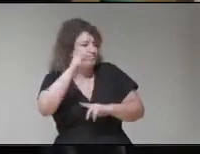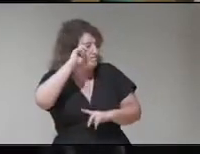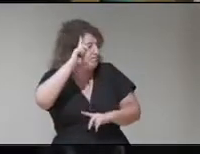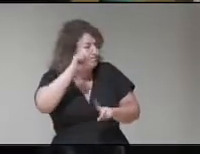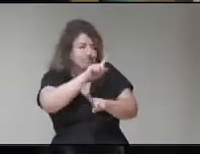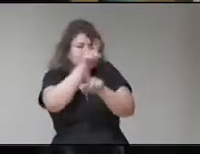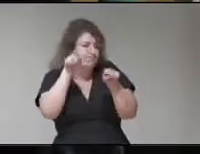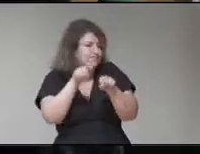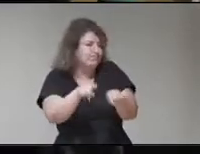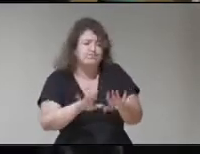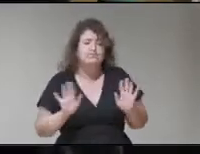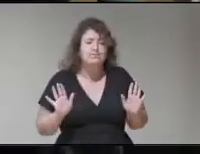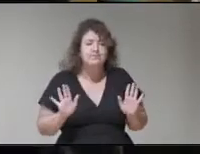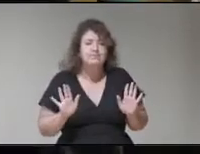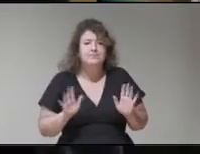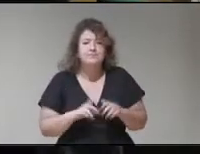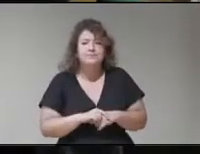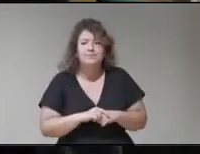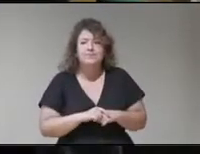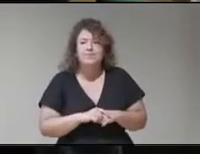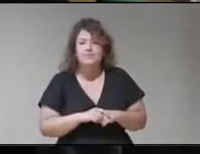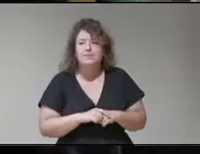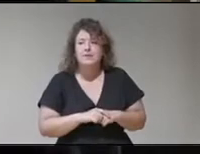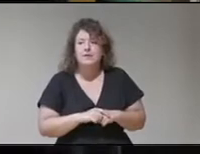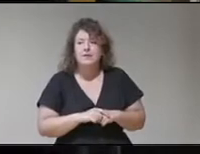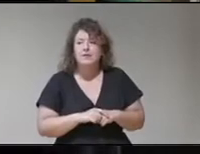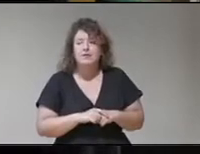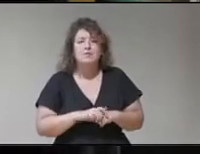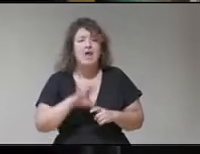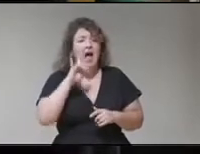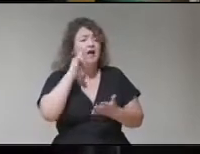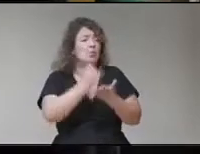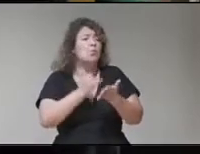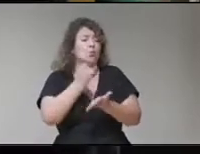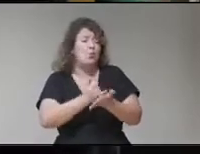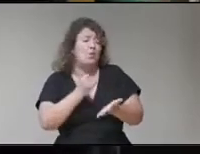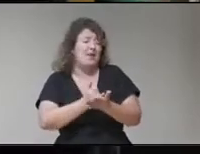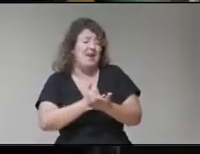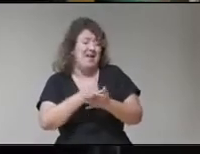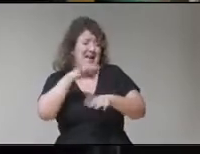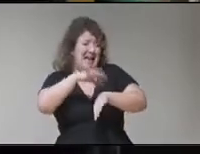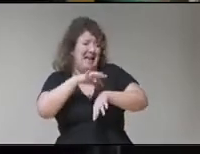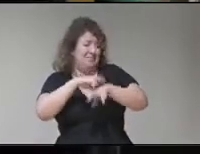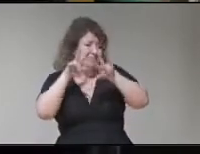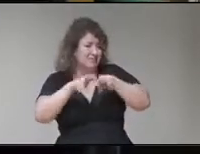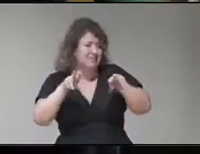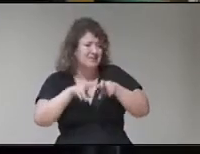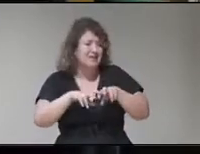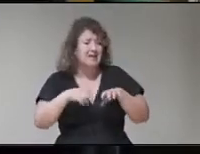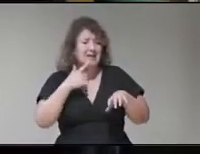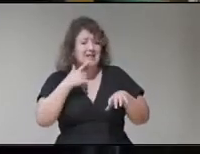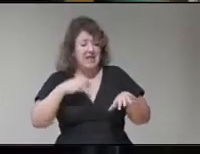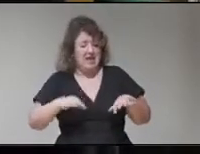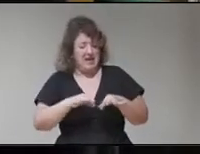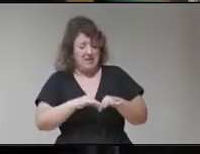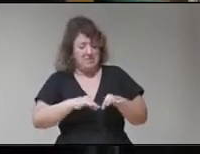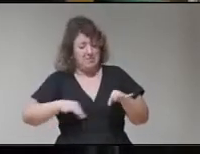vamos a ver. Se han hecho ensayos clínicos de trasplante de microbiota